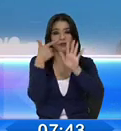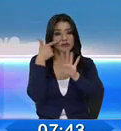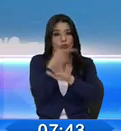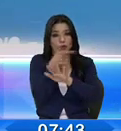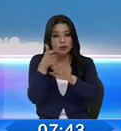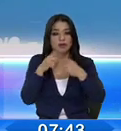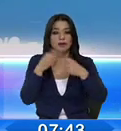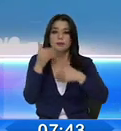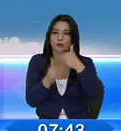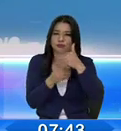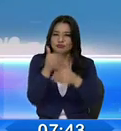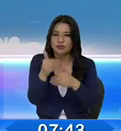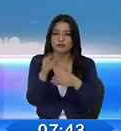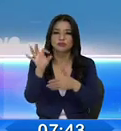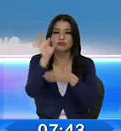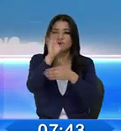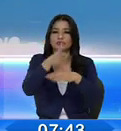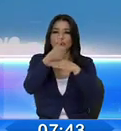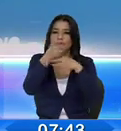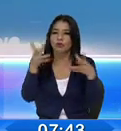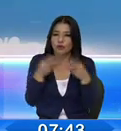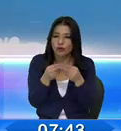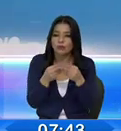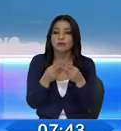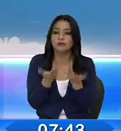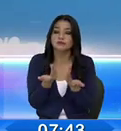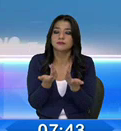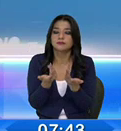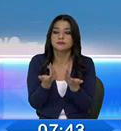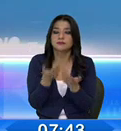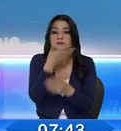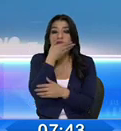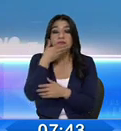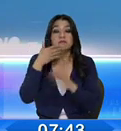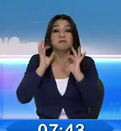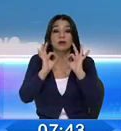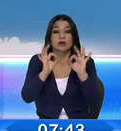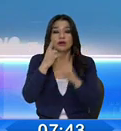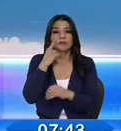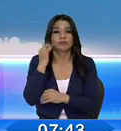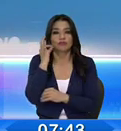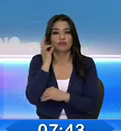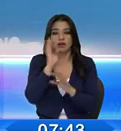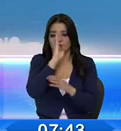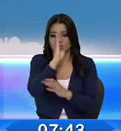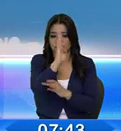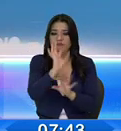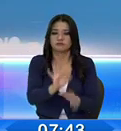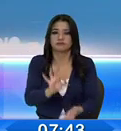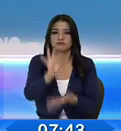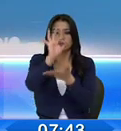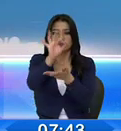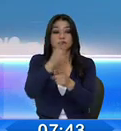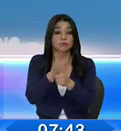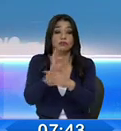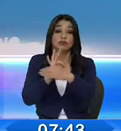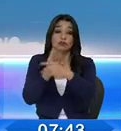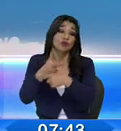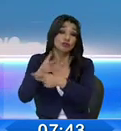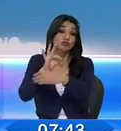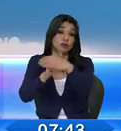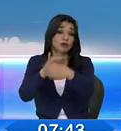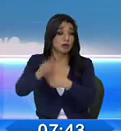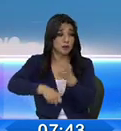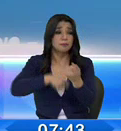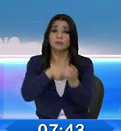procesos de filtración para que los mejores hombres y mujeres honestos estén y para eso el consejo puede también